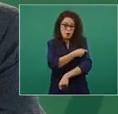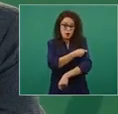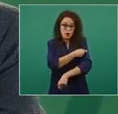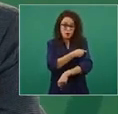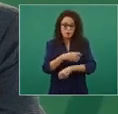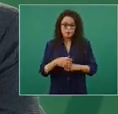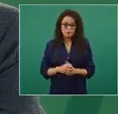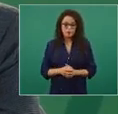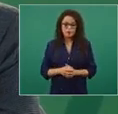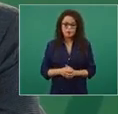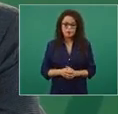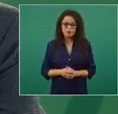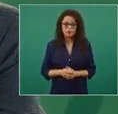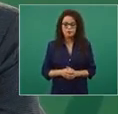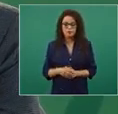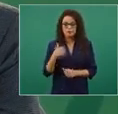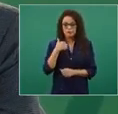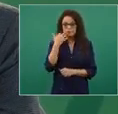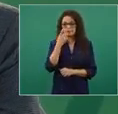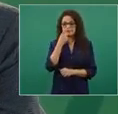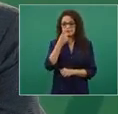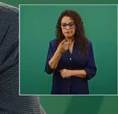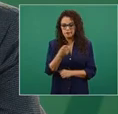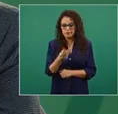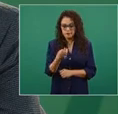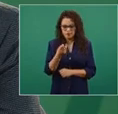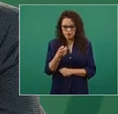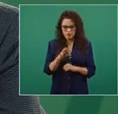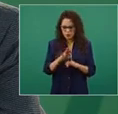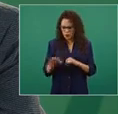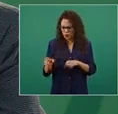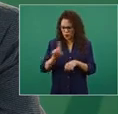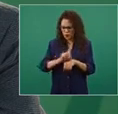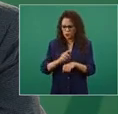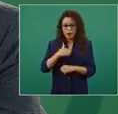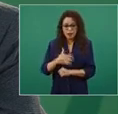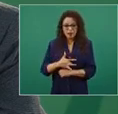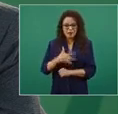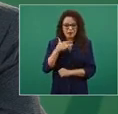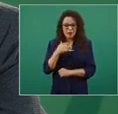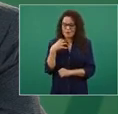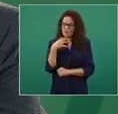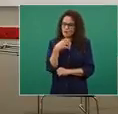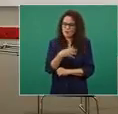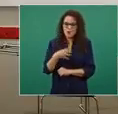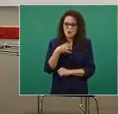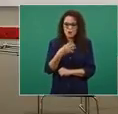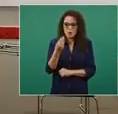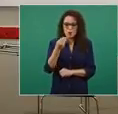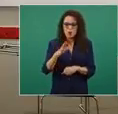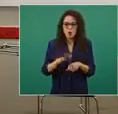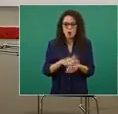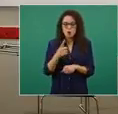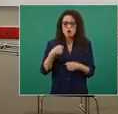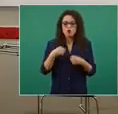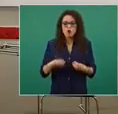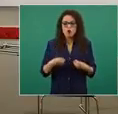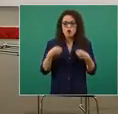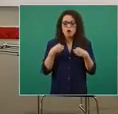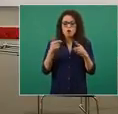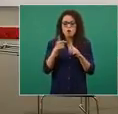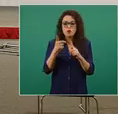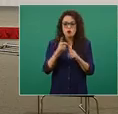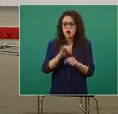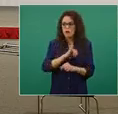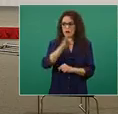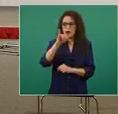a mí en el transcurso de estos últimos días estuve muy contento porque yo soy de un poblado del estado de Veracruz,